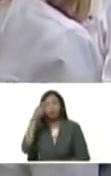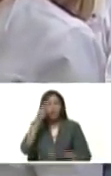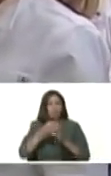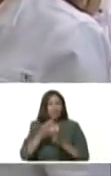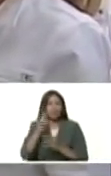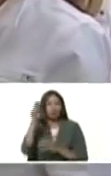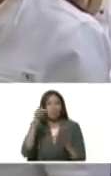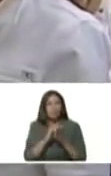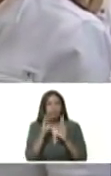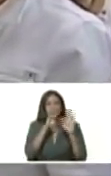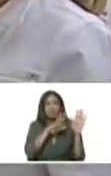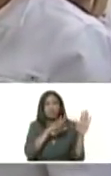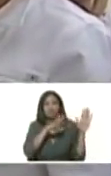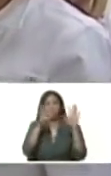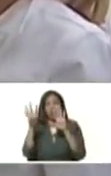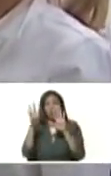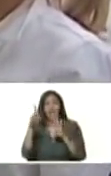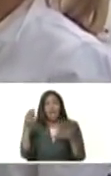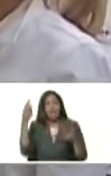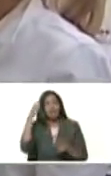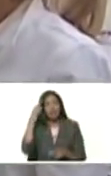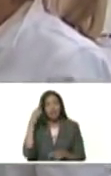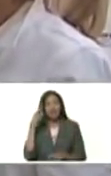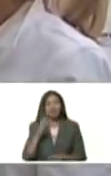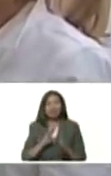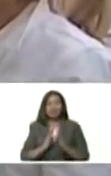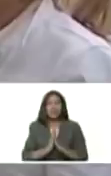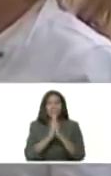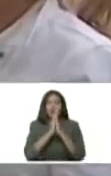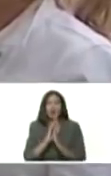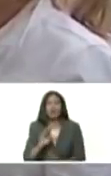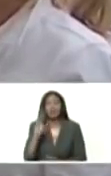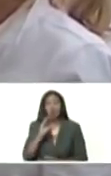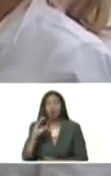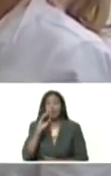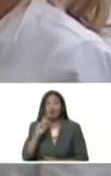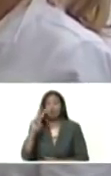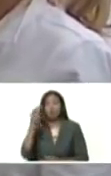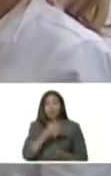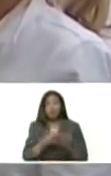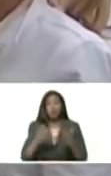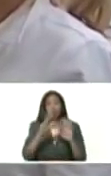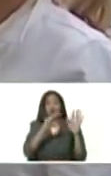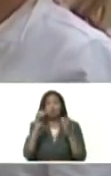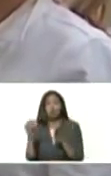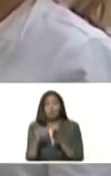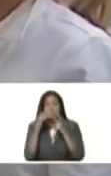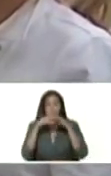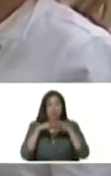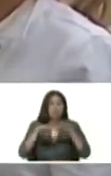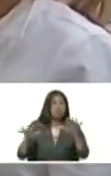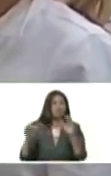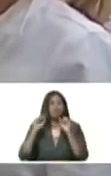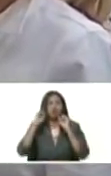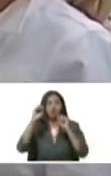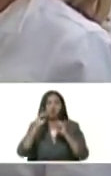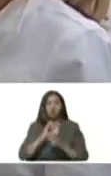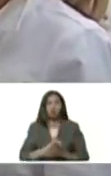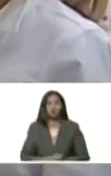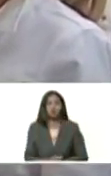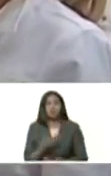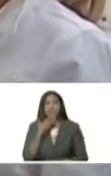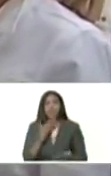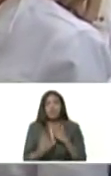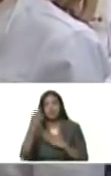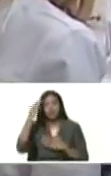de septiembre de 2019, el Día de la Virgen de Coromoto, la vivienda 2.800.000. Bendito logro, gracias